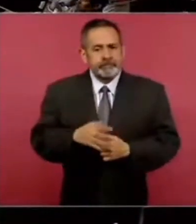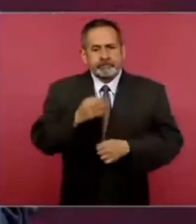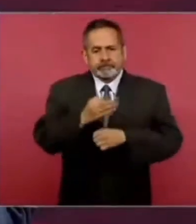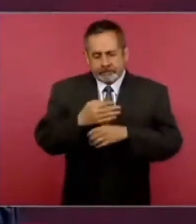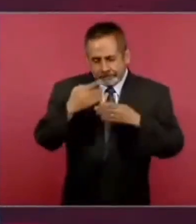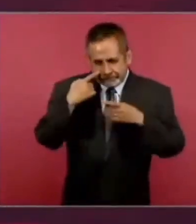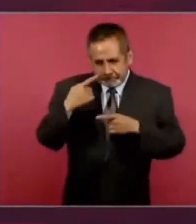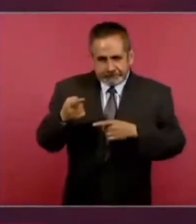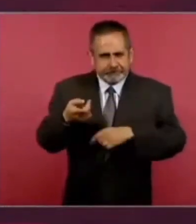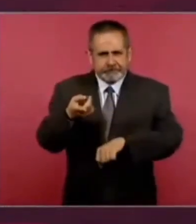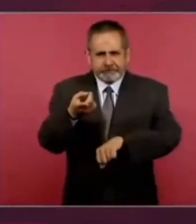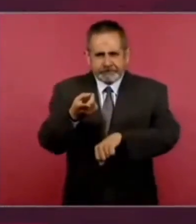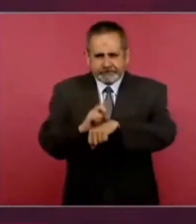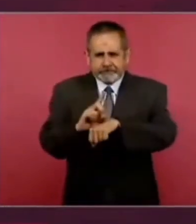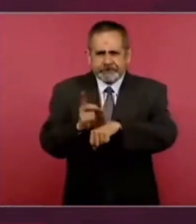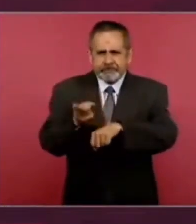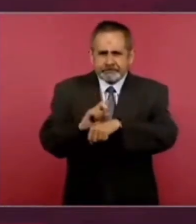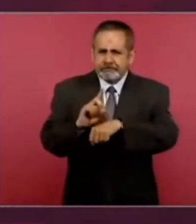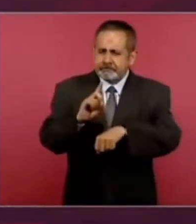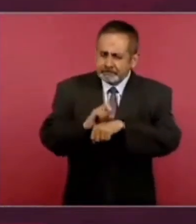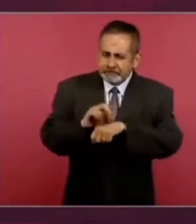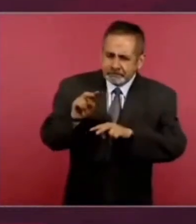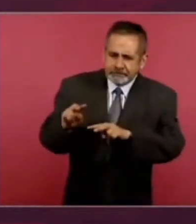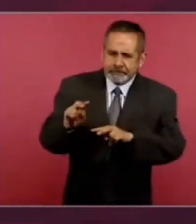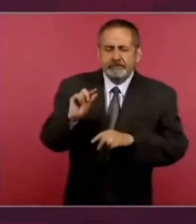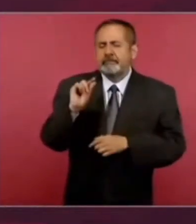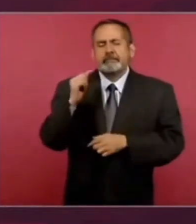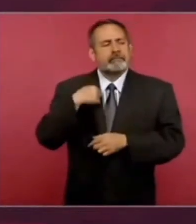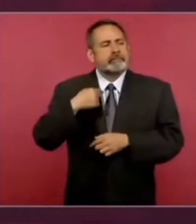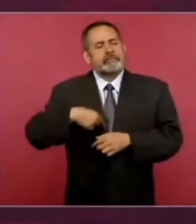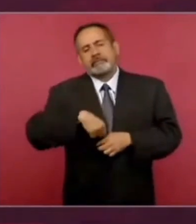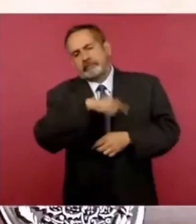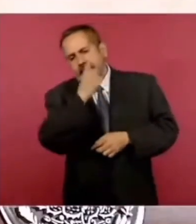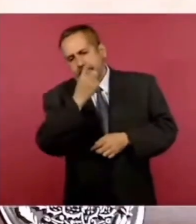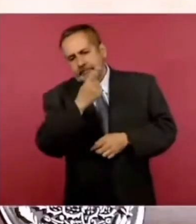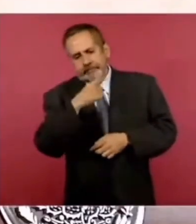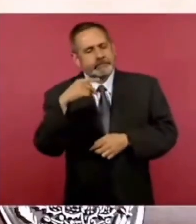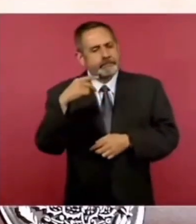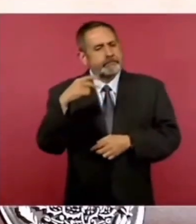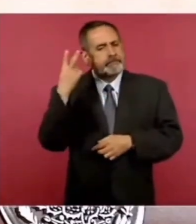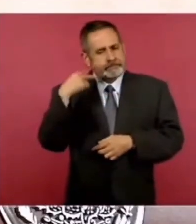todos los días, solo ahora que me fui de viaje.